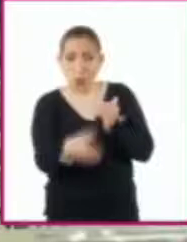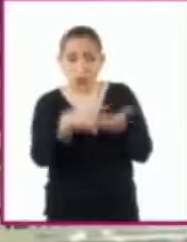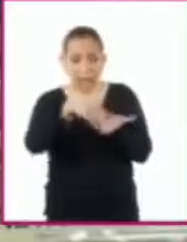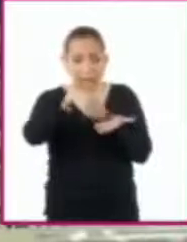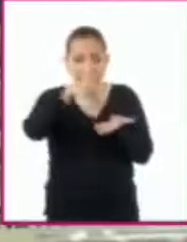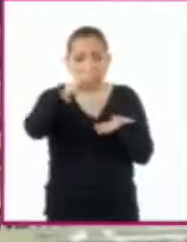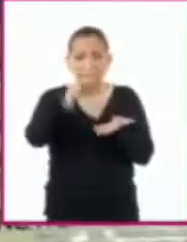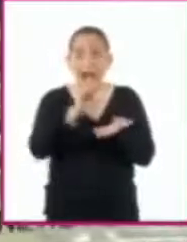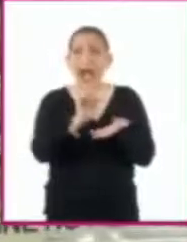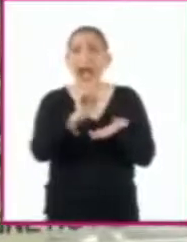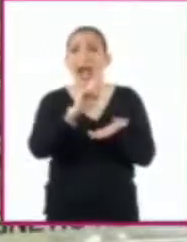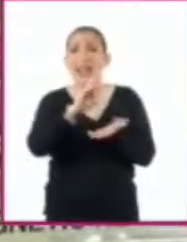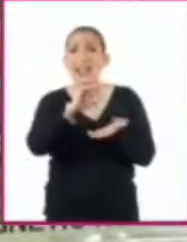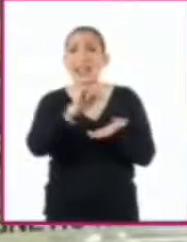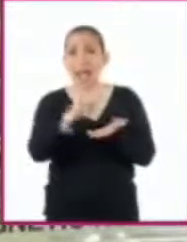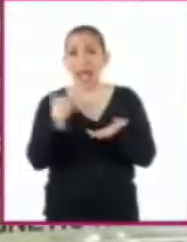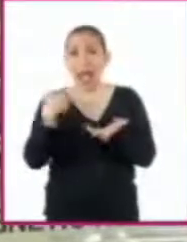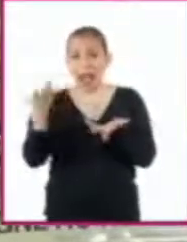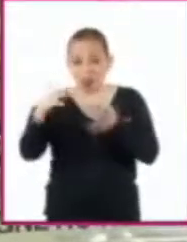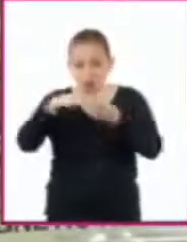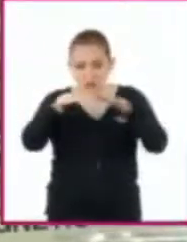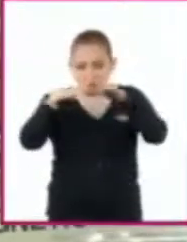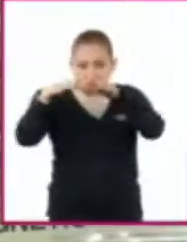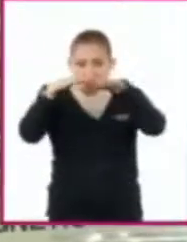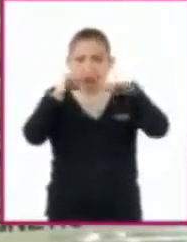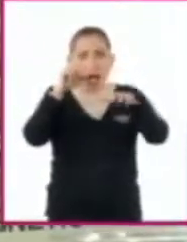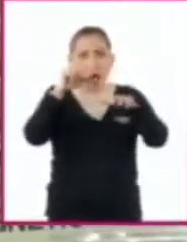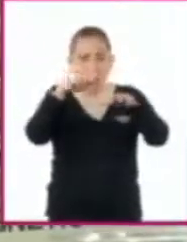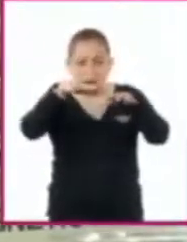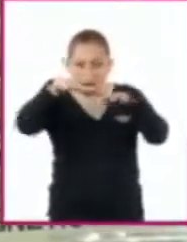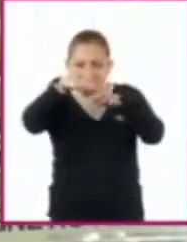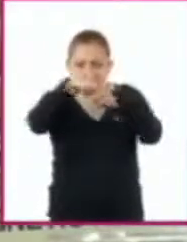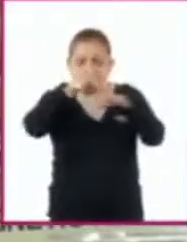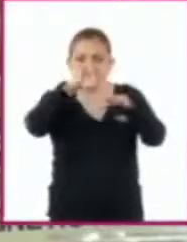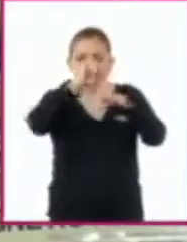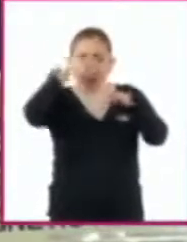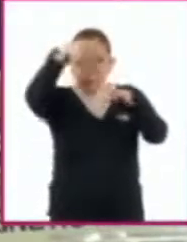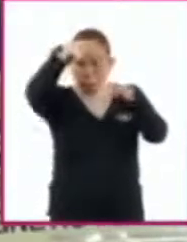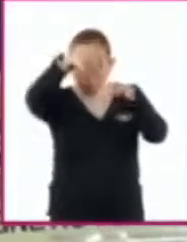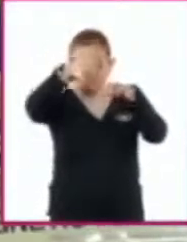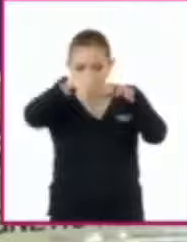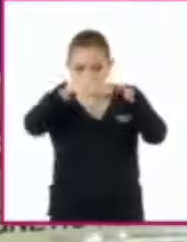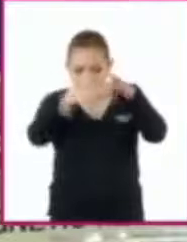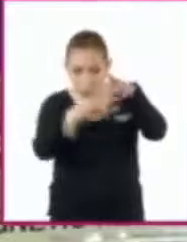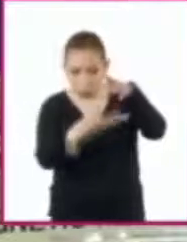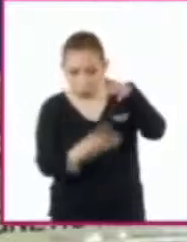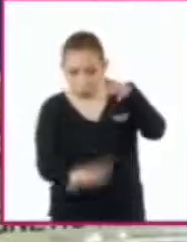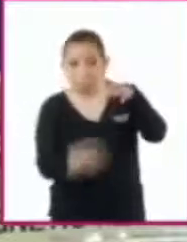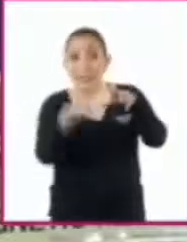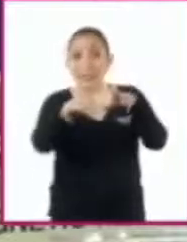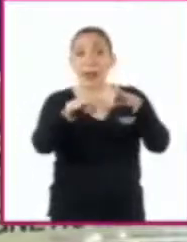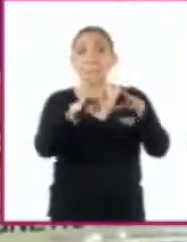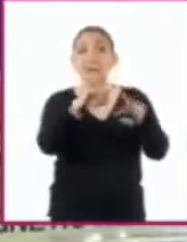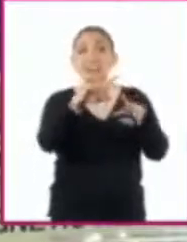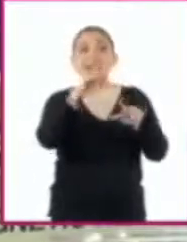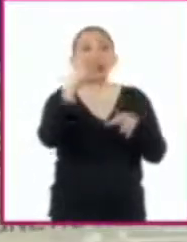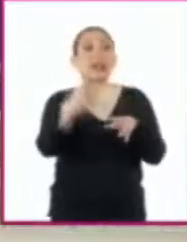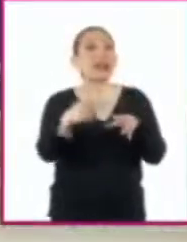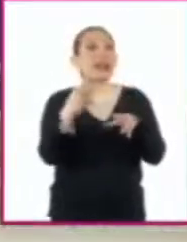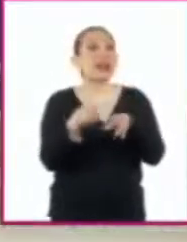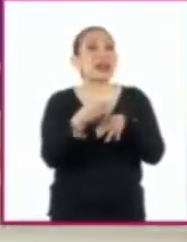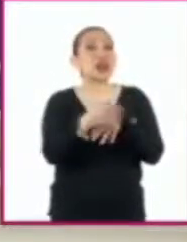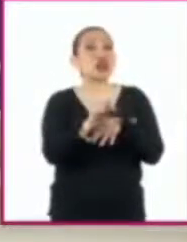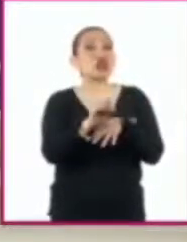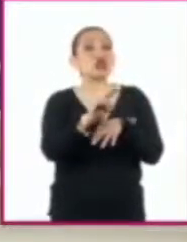se encuentra suspendida en el agua. Después se precipita en el fondo. A este tipo de mezcla se le conoce